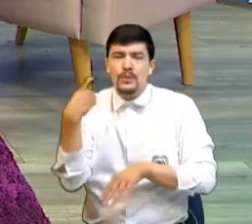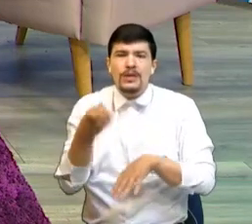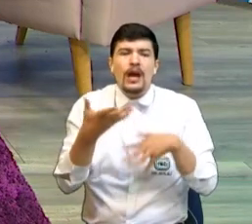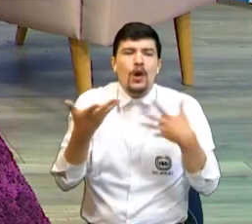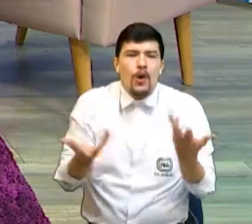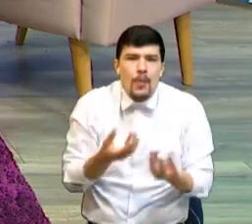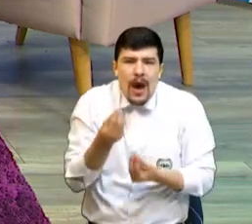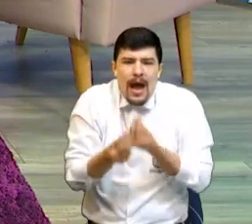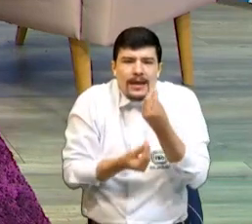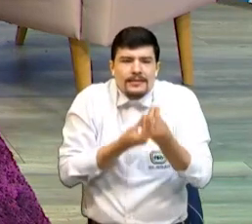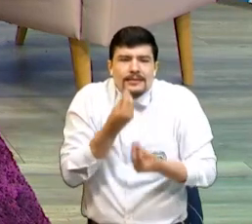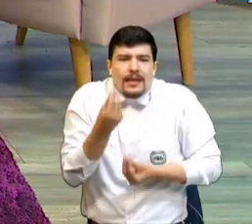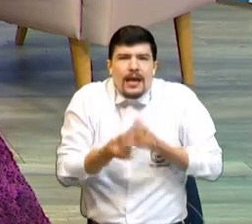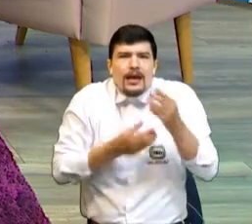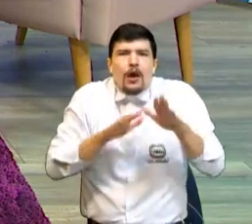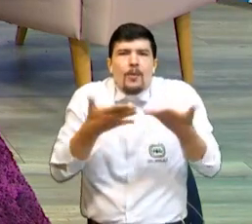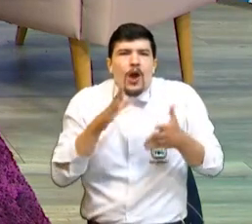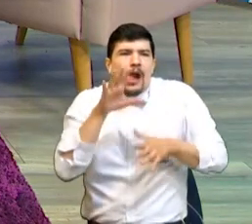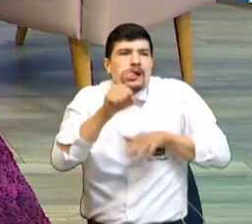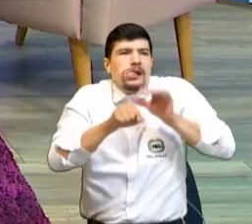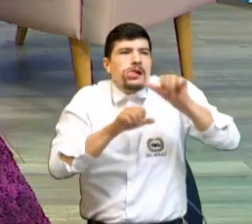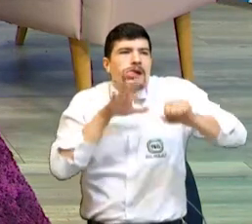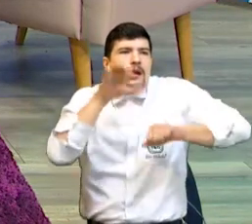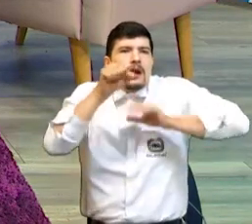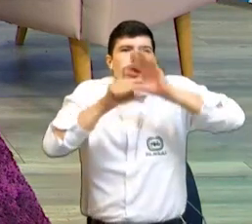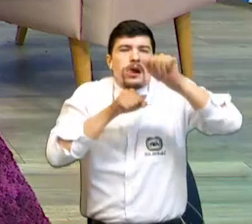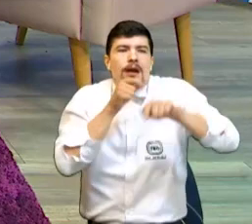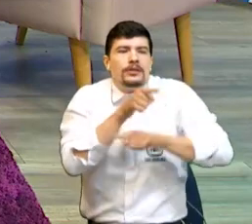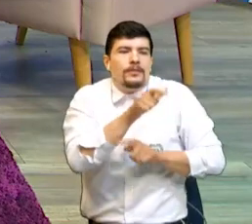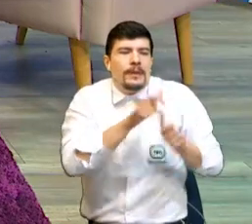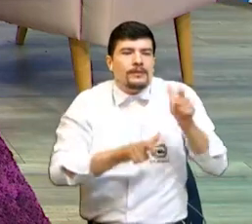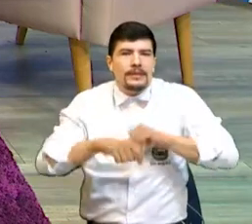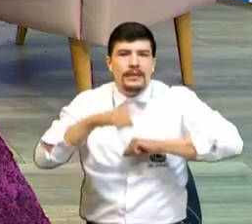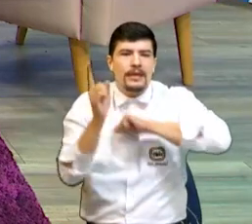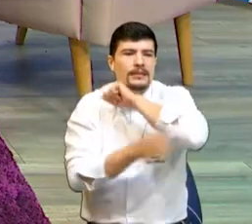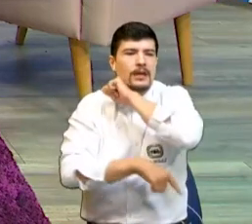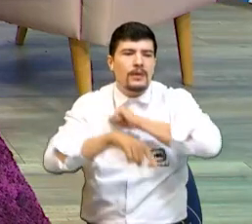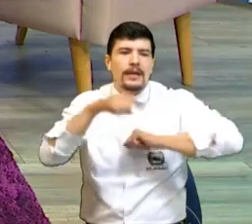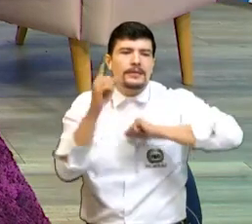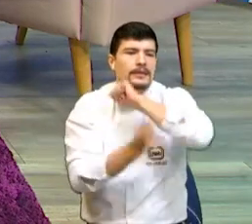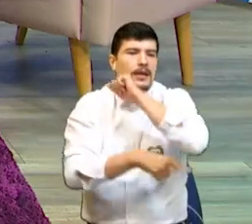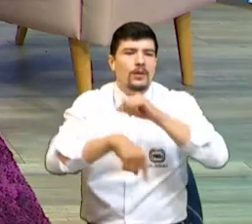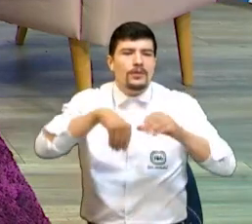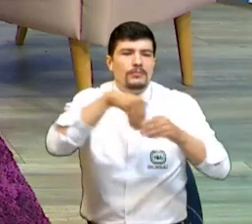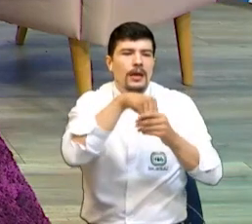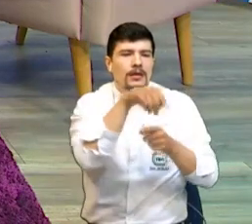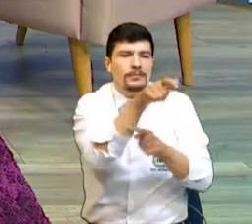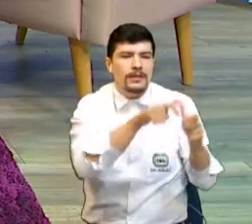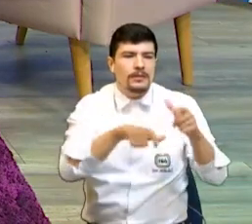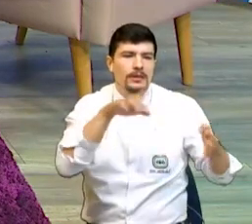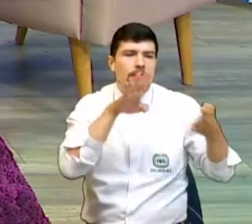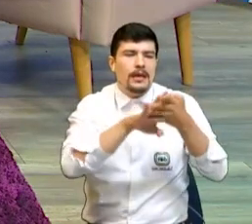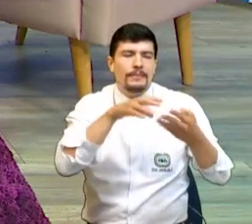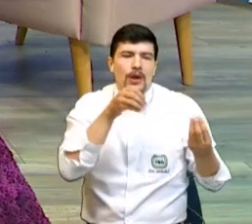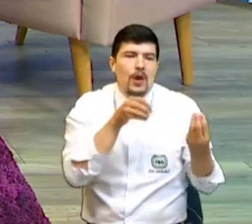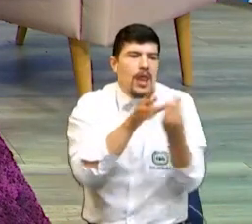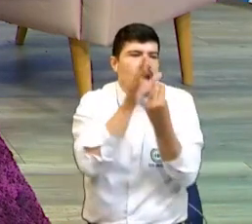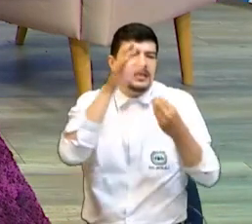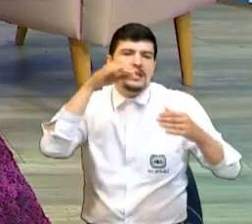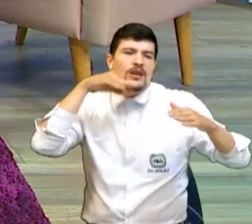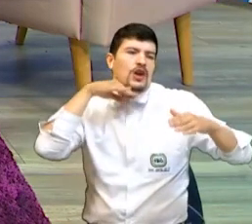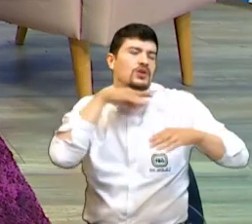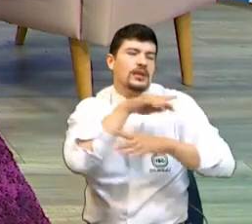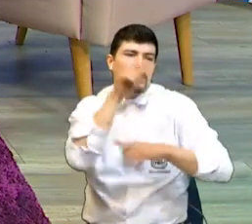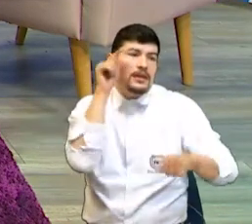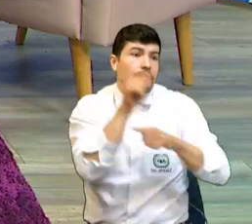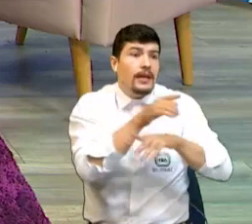cómo atender en sus cargos y condenan a las personas y los maltratan, los tratan de todo